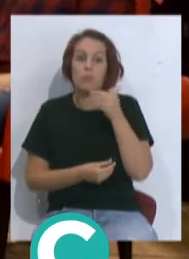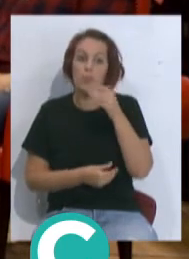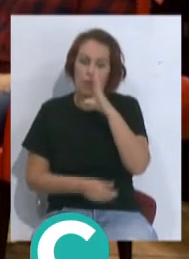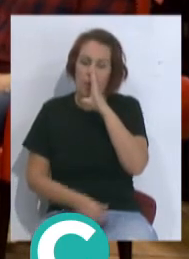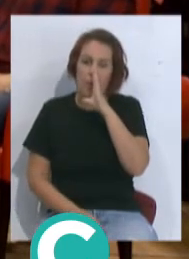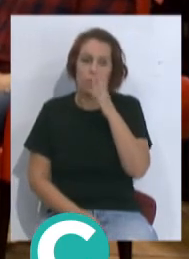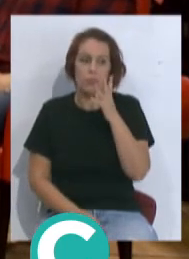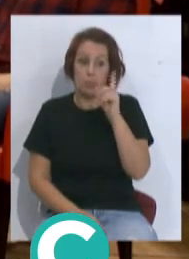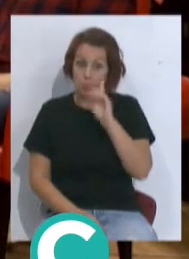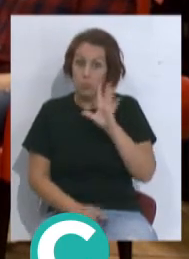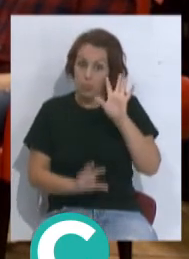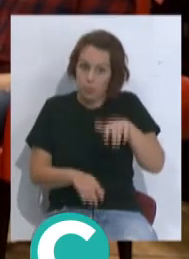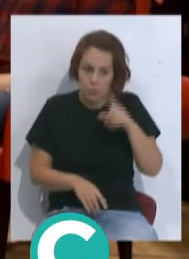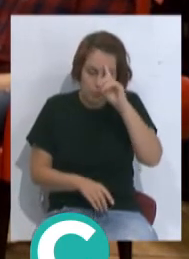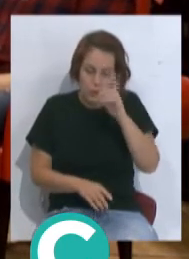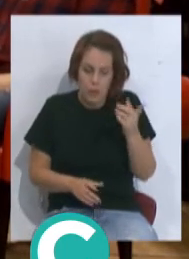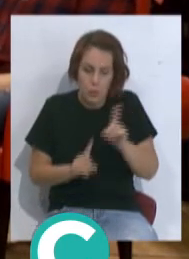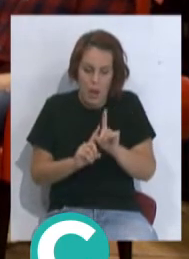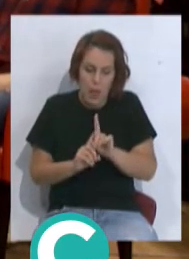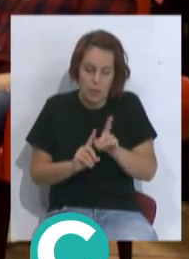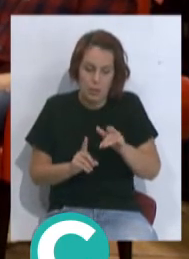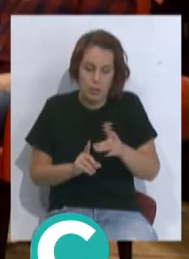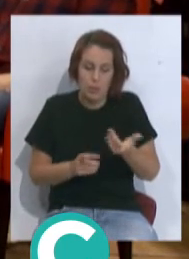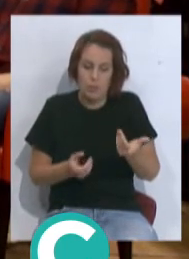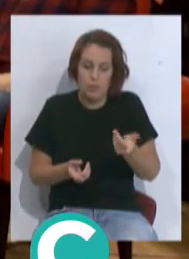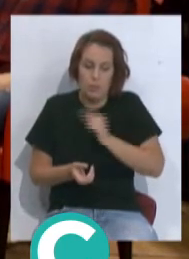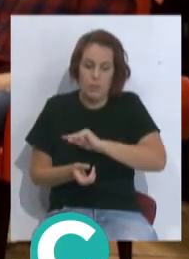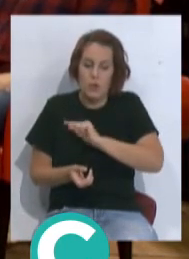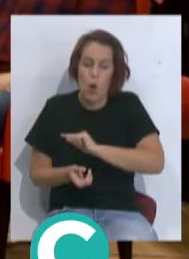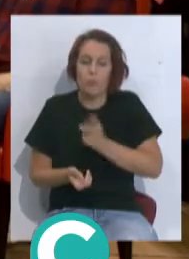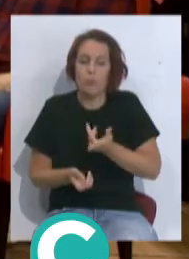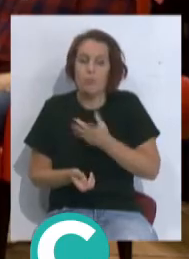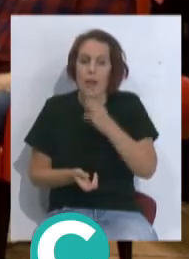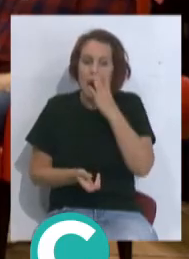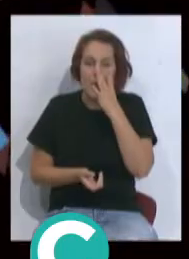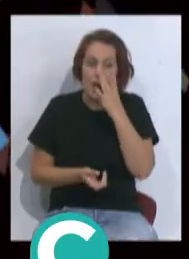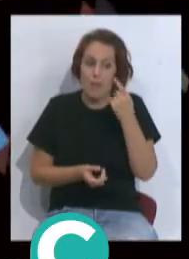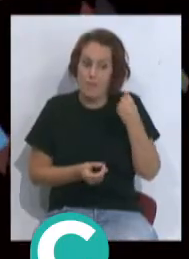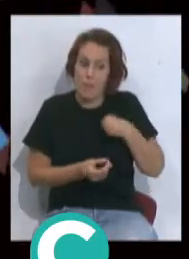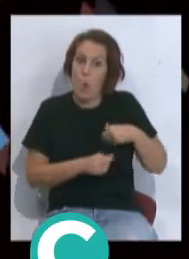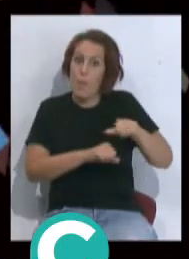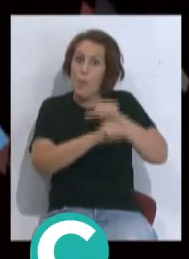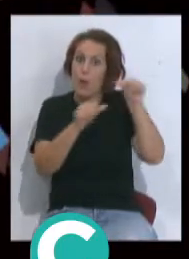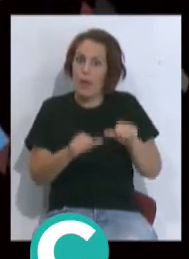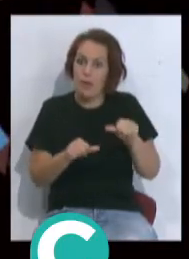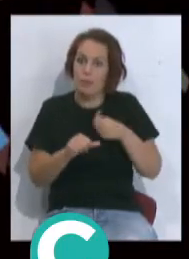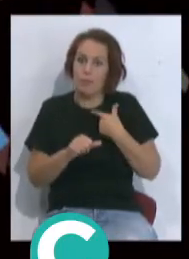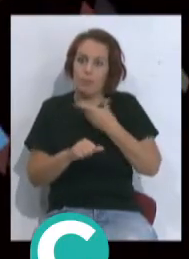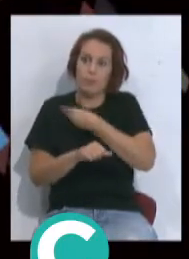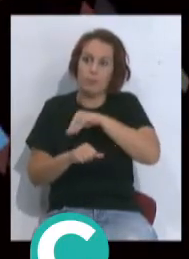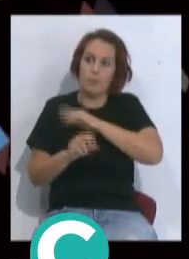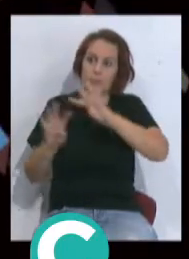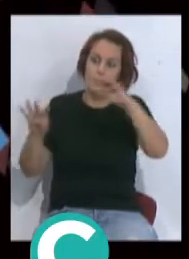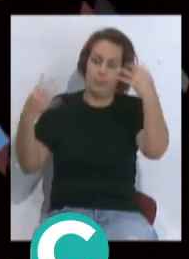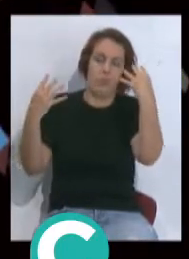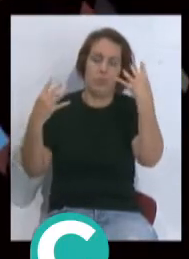febrero, y parece que era Cádiz, que no sé, siento que somos no ese carnaval en el que se refleja el resto de España,